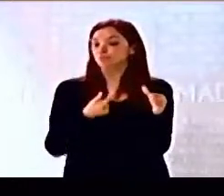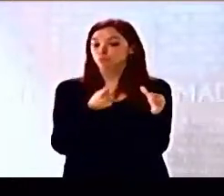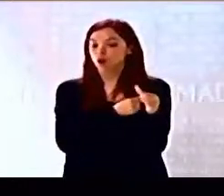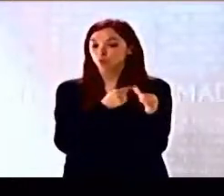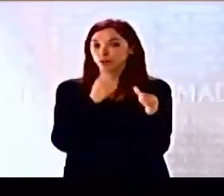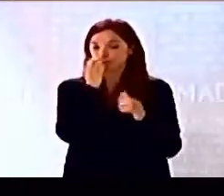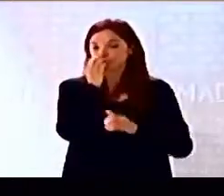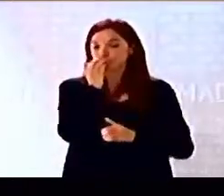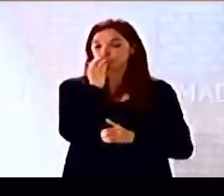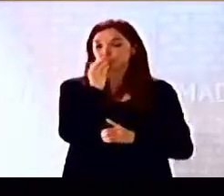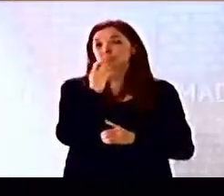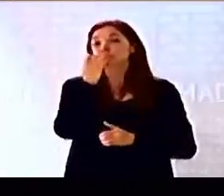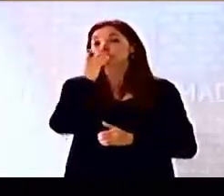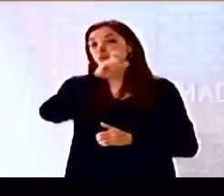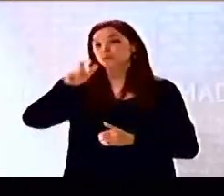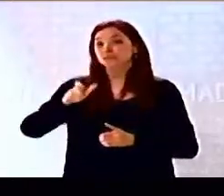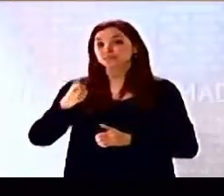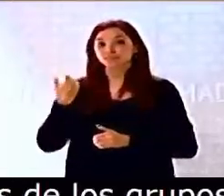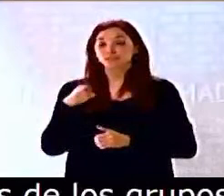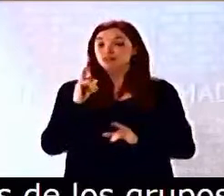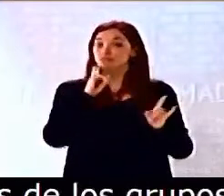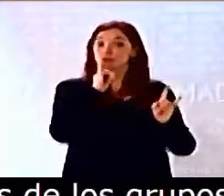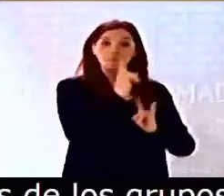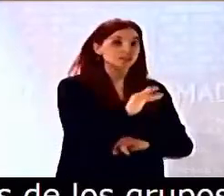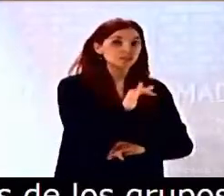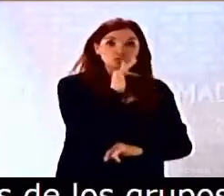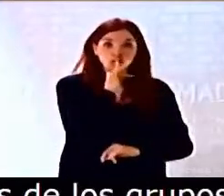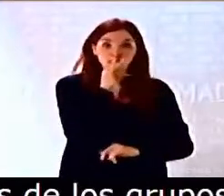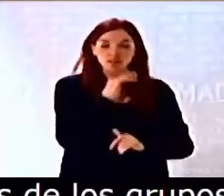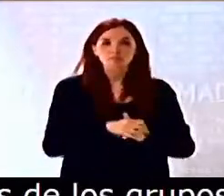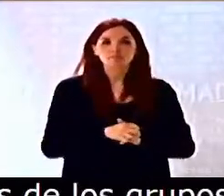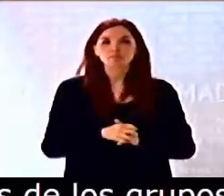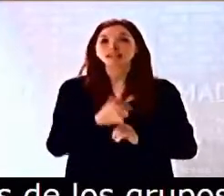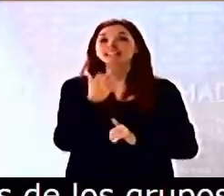sido llamados, incluidos los mutualistas,